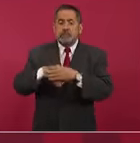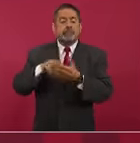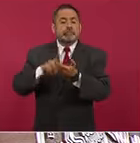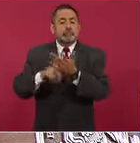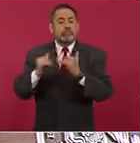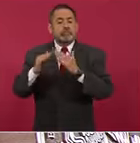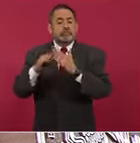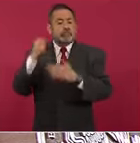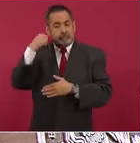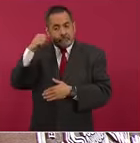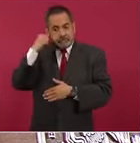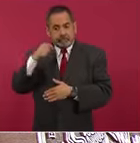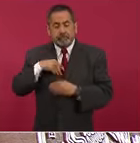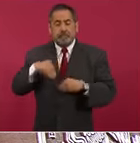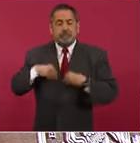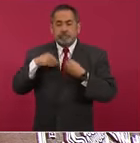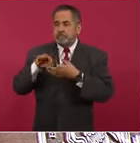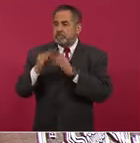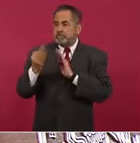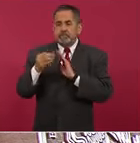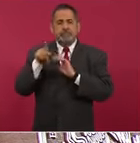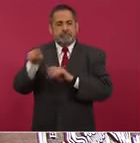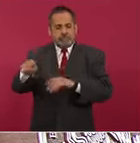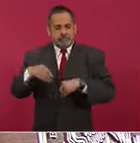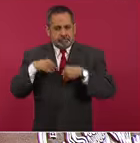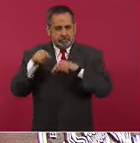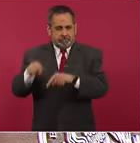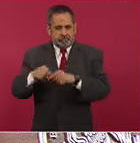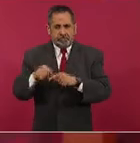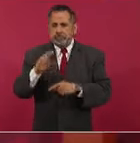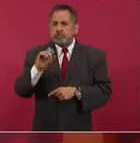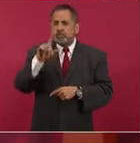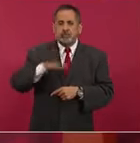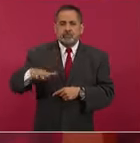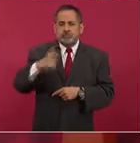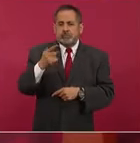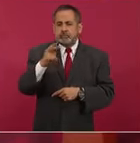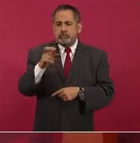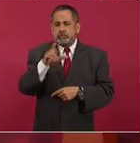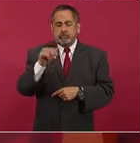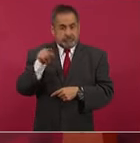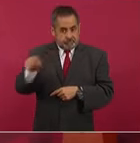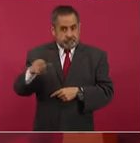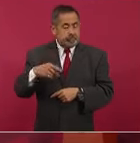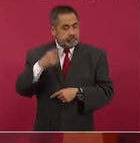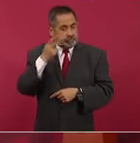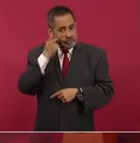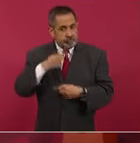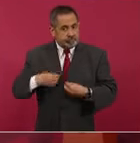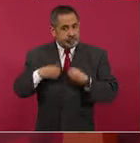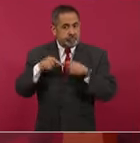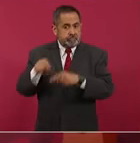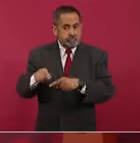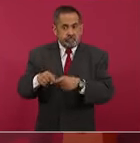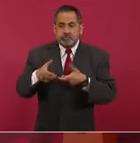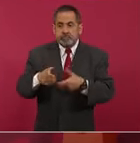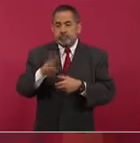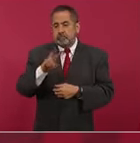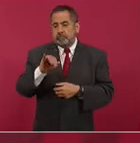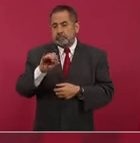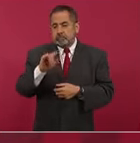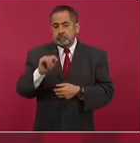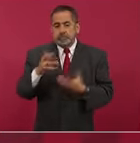tabasqueño, aquí cerca, la colonia Guerrero, la calle de Violeta, vivíamos